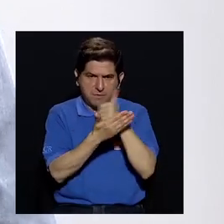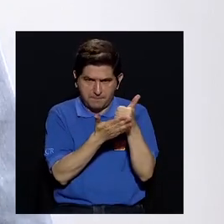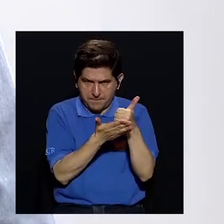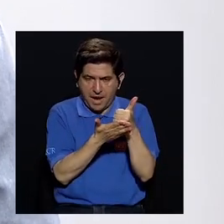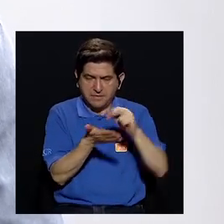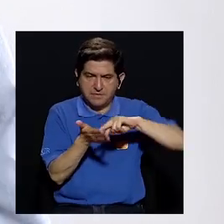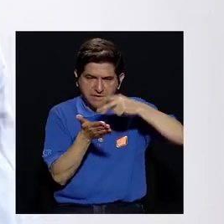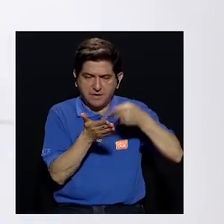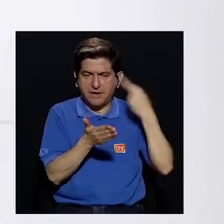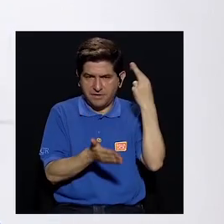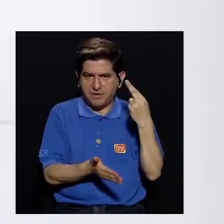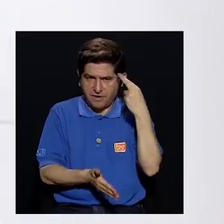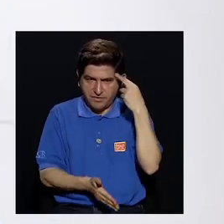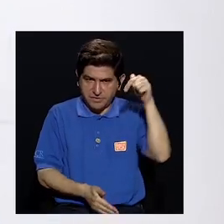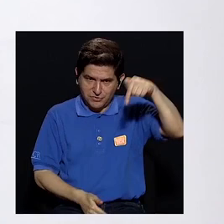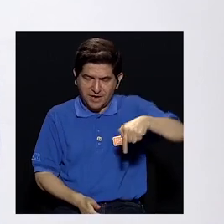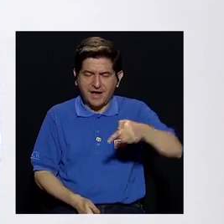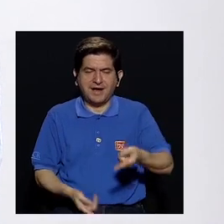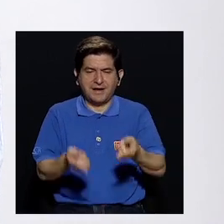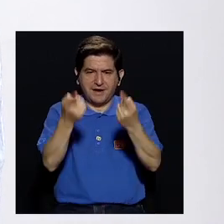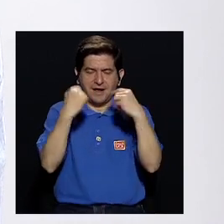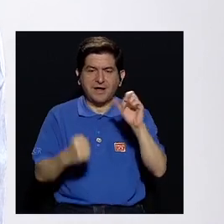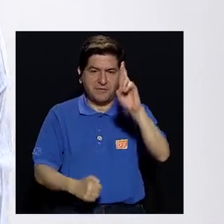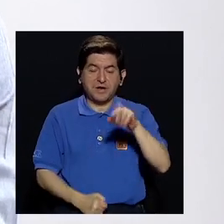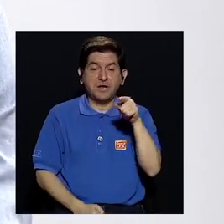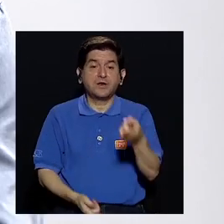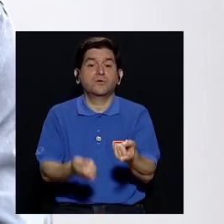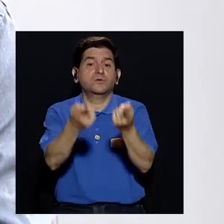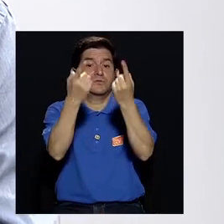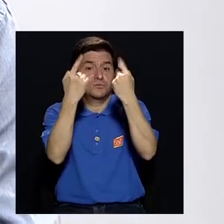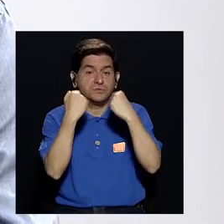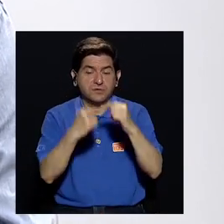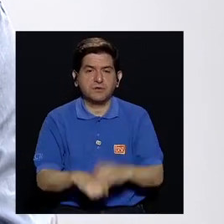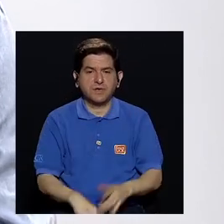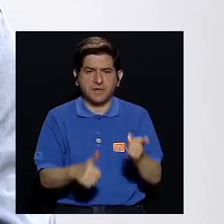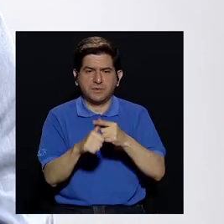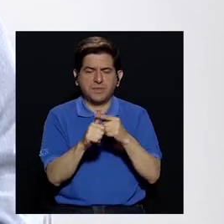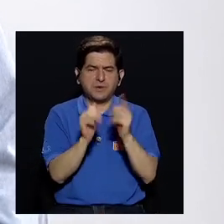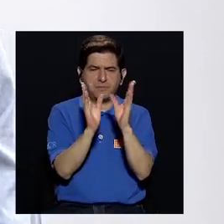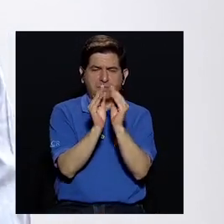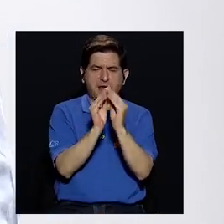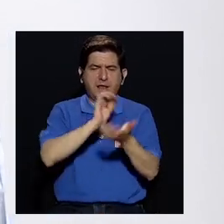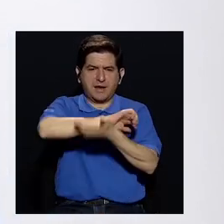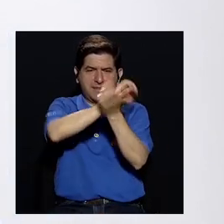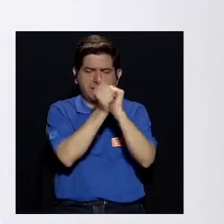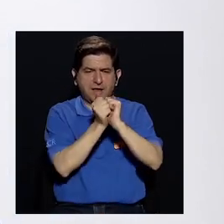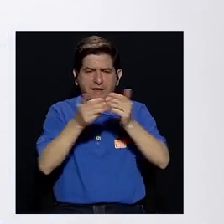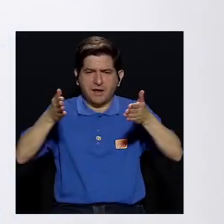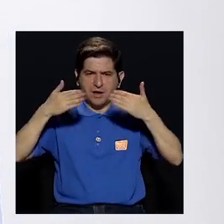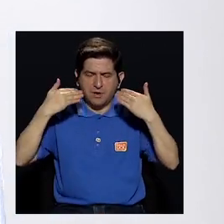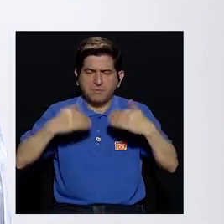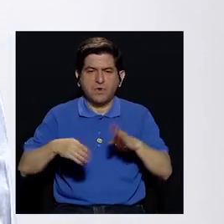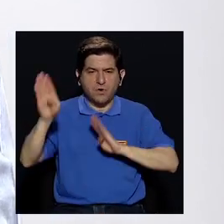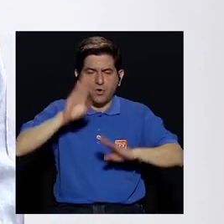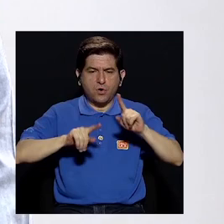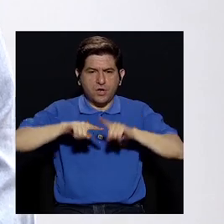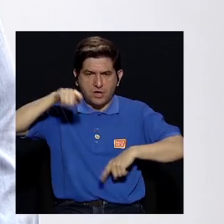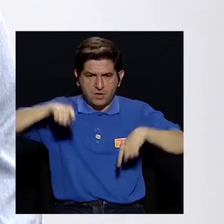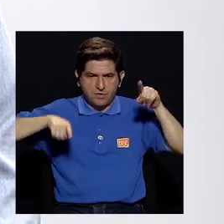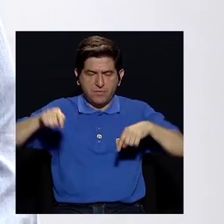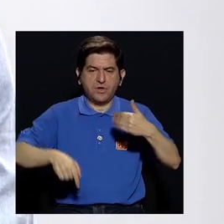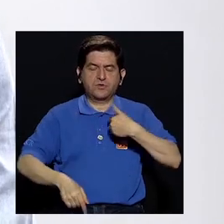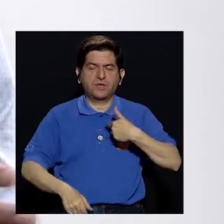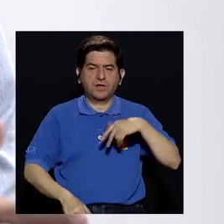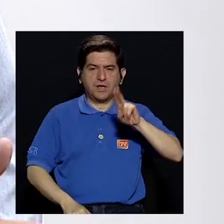parte de la razón por la cual ustedes encuentran costa rica es que usted vino al primer simposio sobre cambio climático y diversidad que